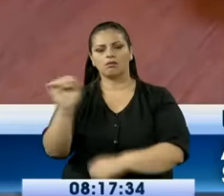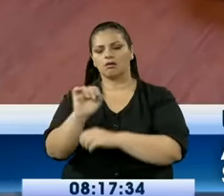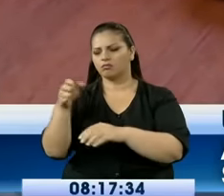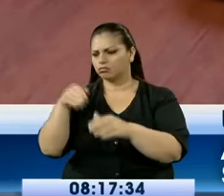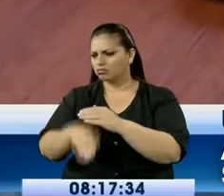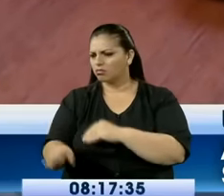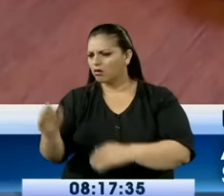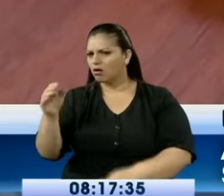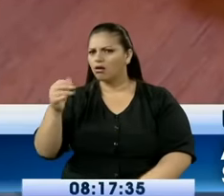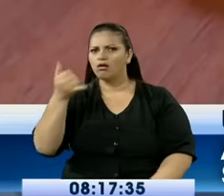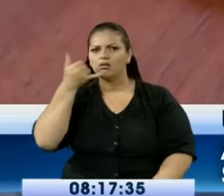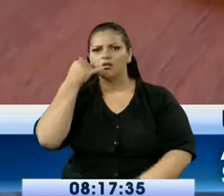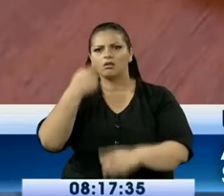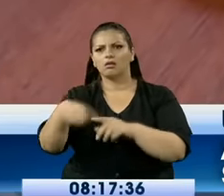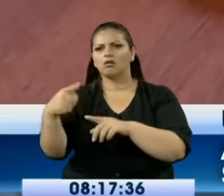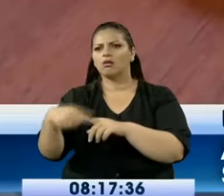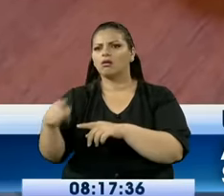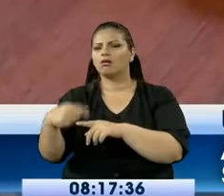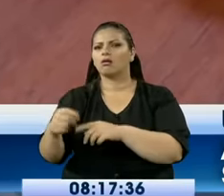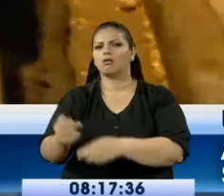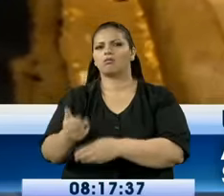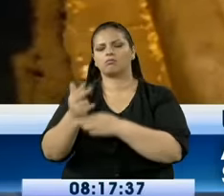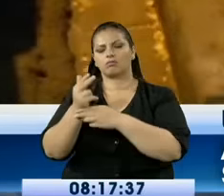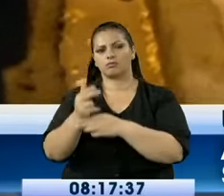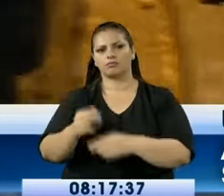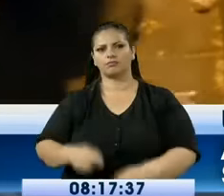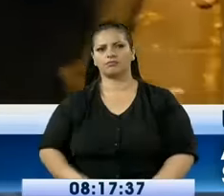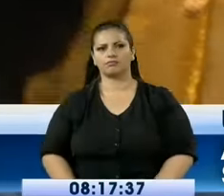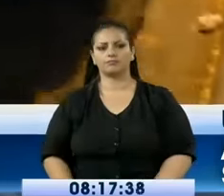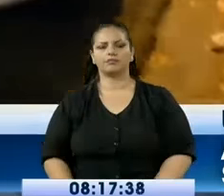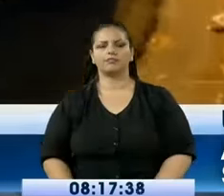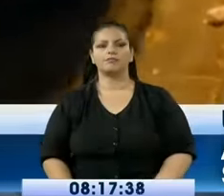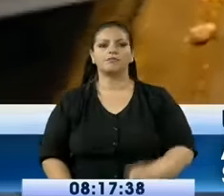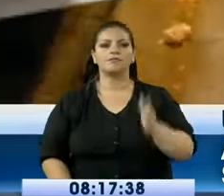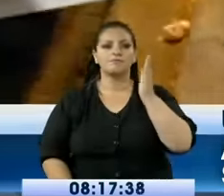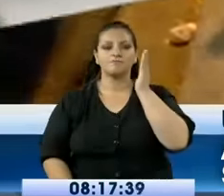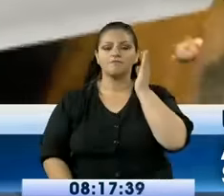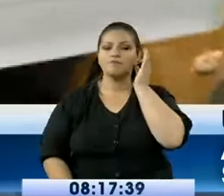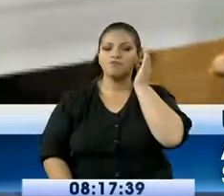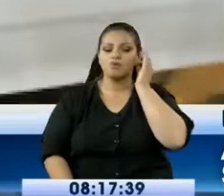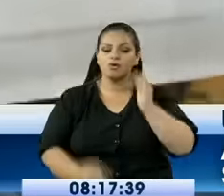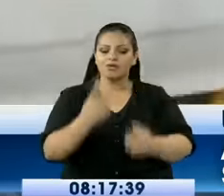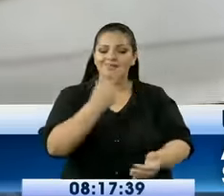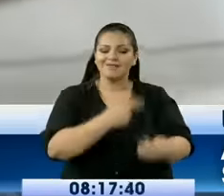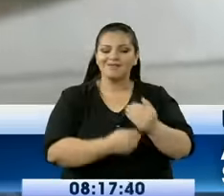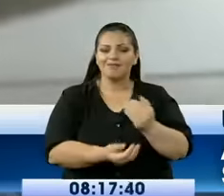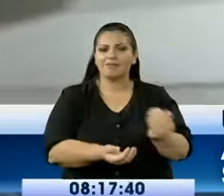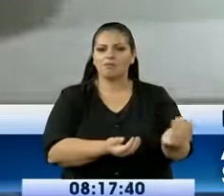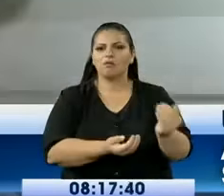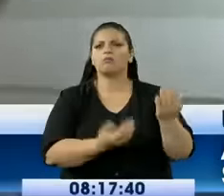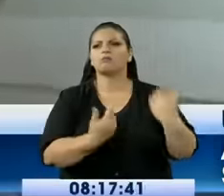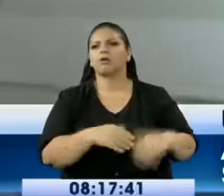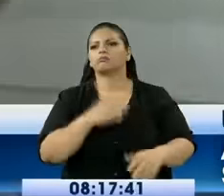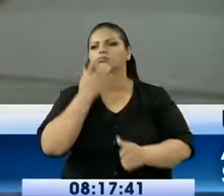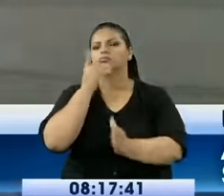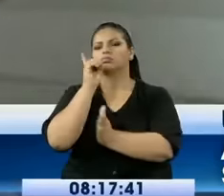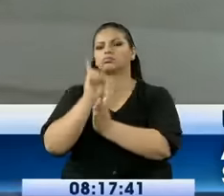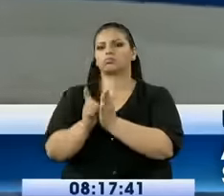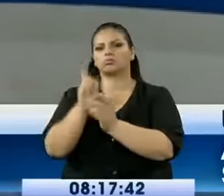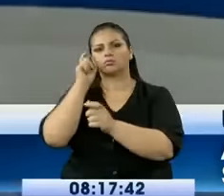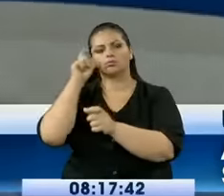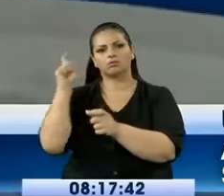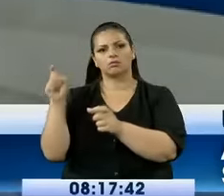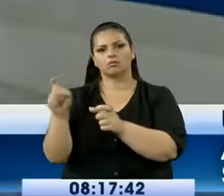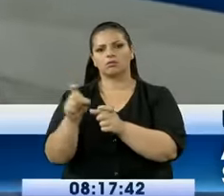de robo denunciaron lo sucedido en la fiscalía. Esperan que los sospechosos no salgan fácilmente de la cárcel, sino